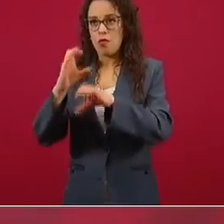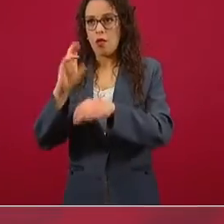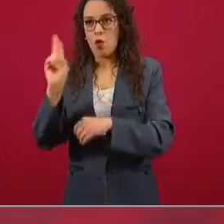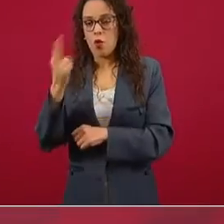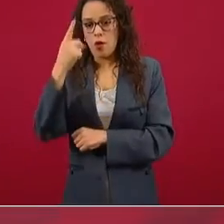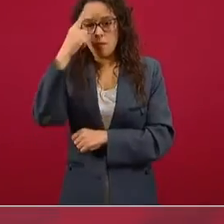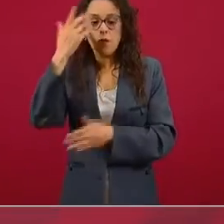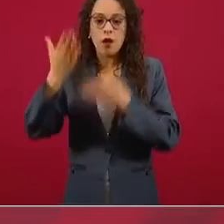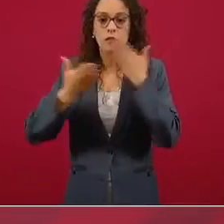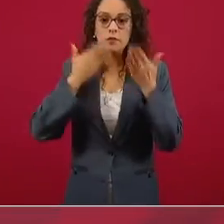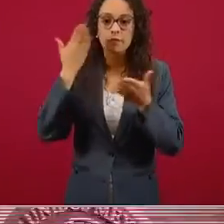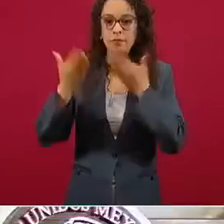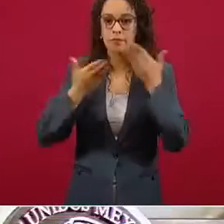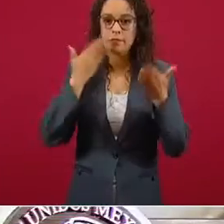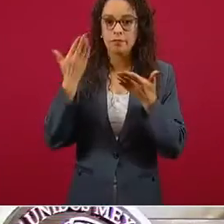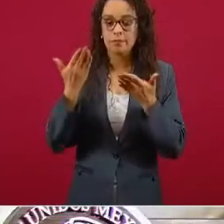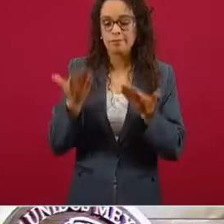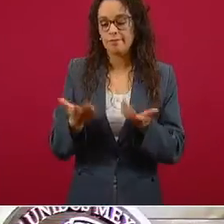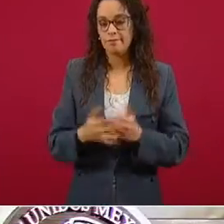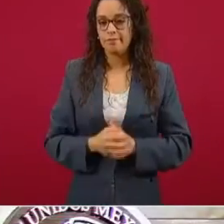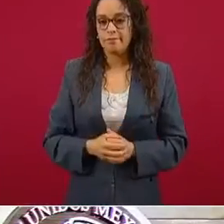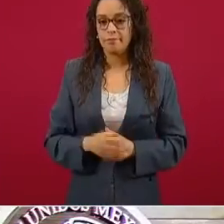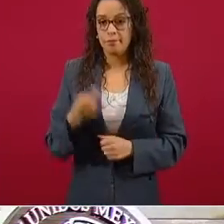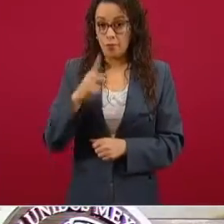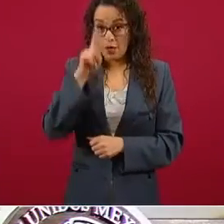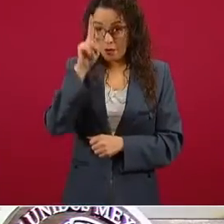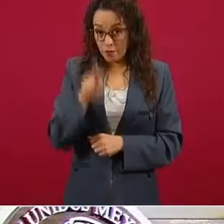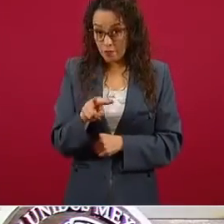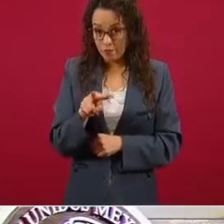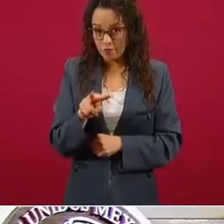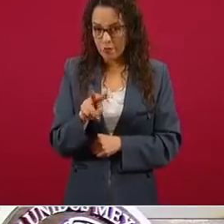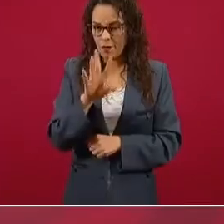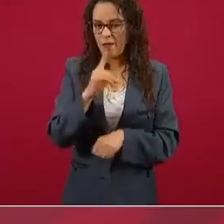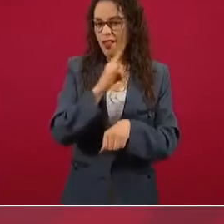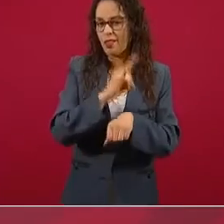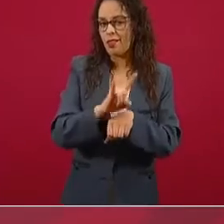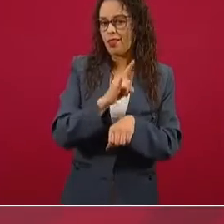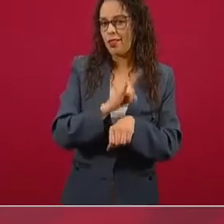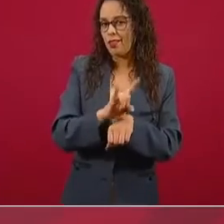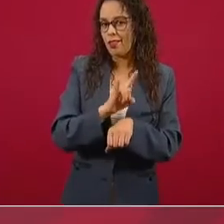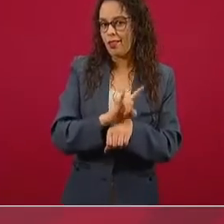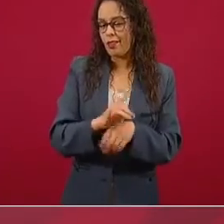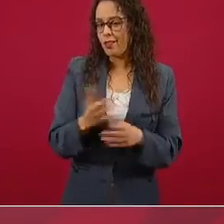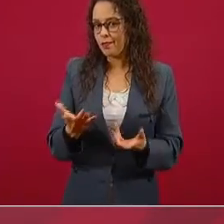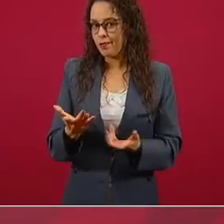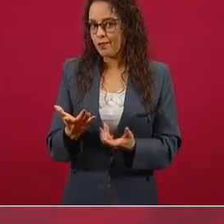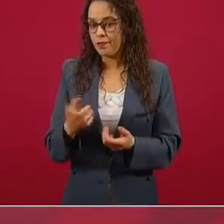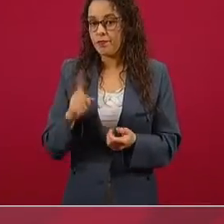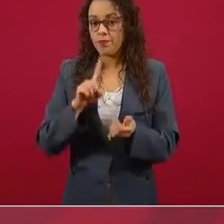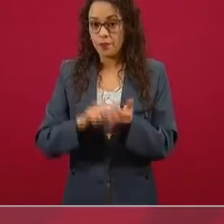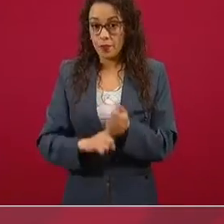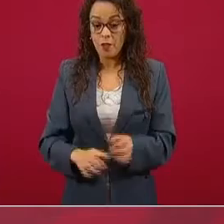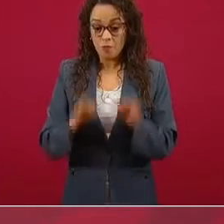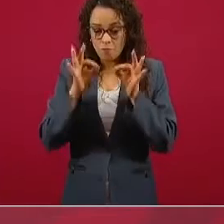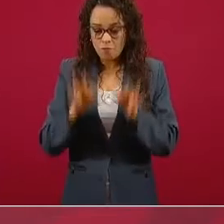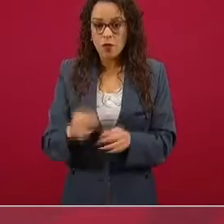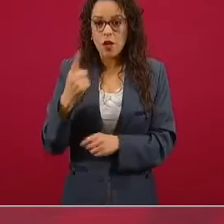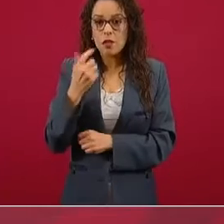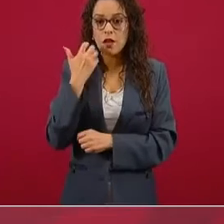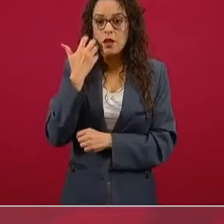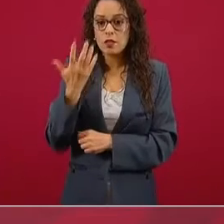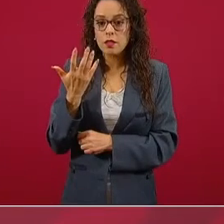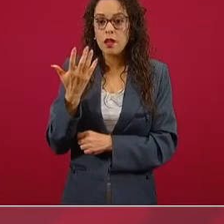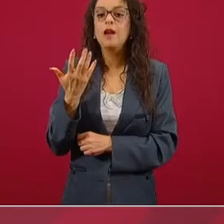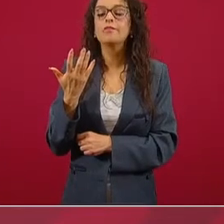el parapeto. En el fondo, lo que se buscaba era privatizar la salud,